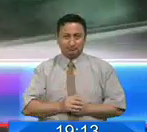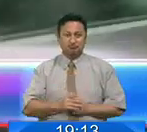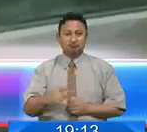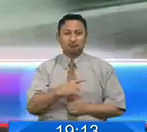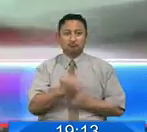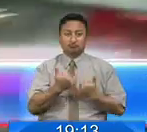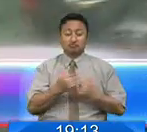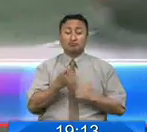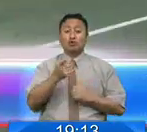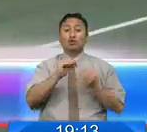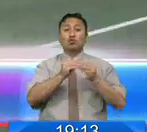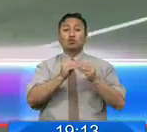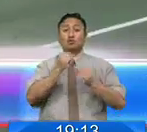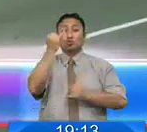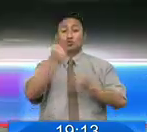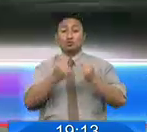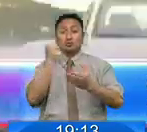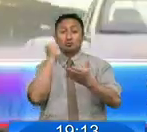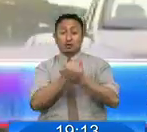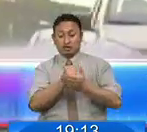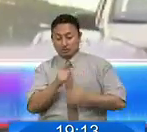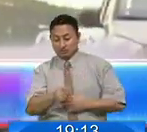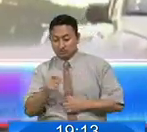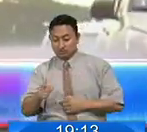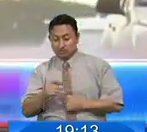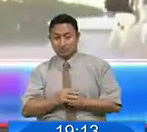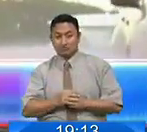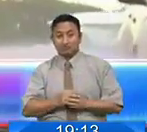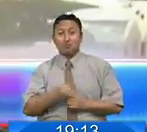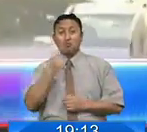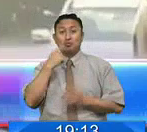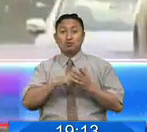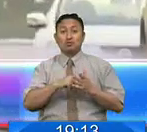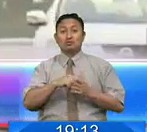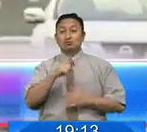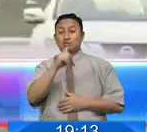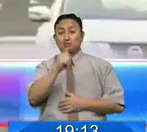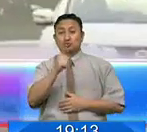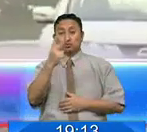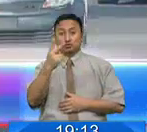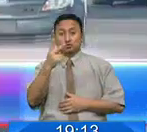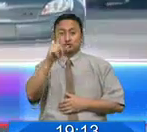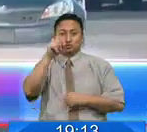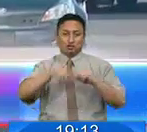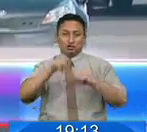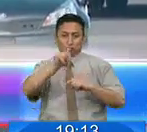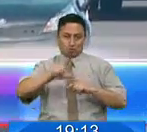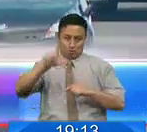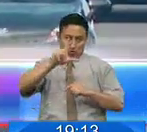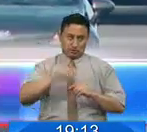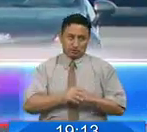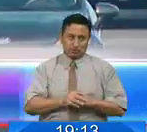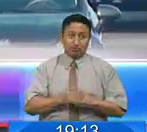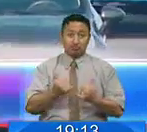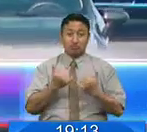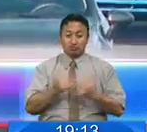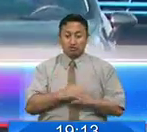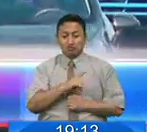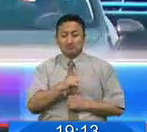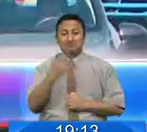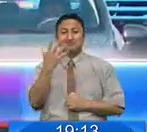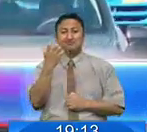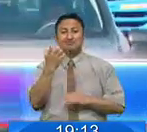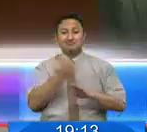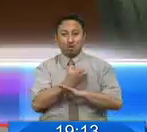decir que de acuerdo al último dígito dos números por día no podrán transitar por la ciudad pero esta vez serán 15 horas